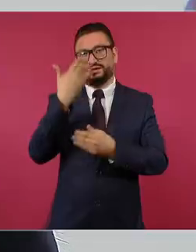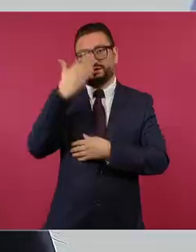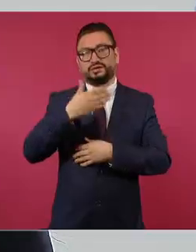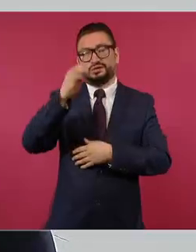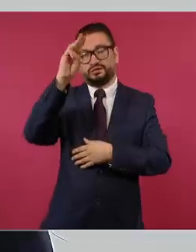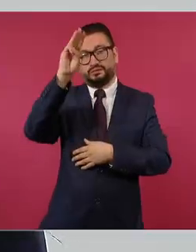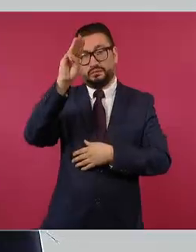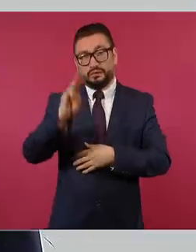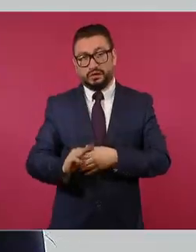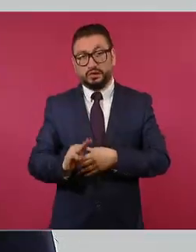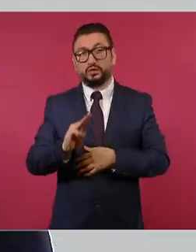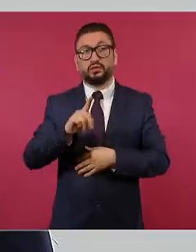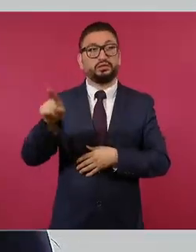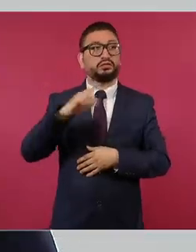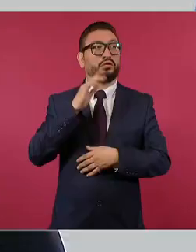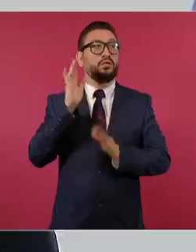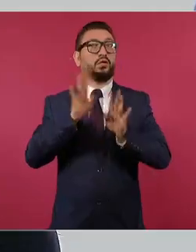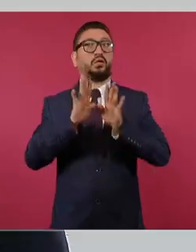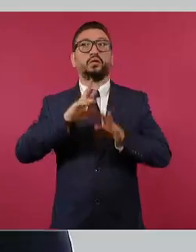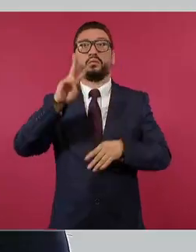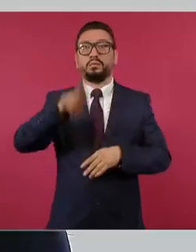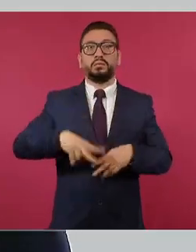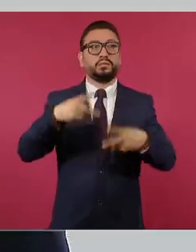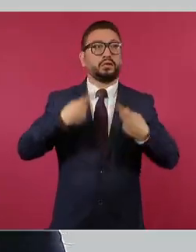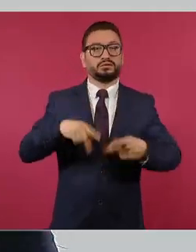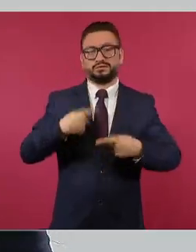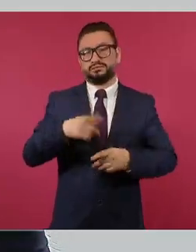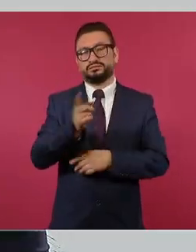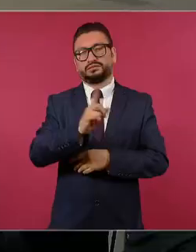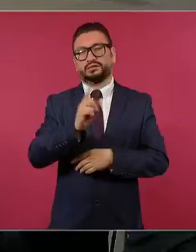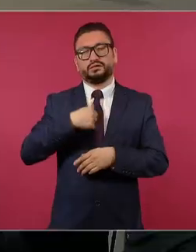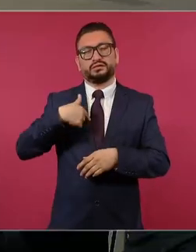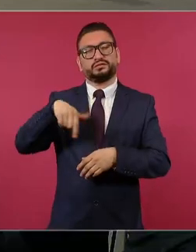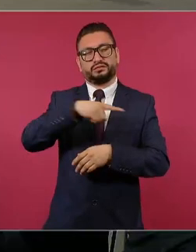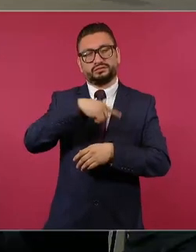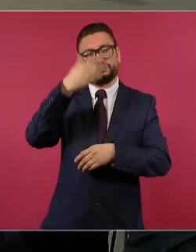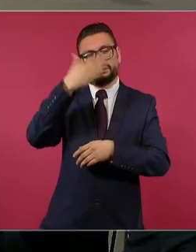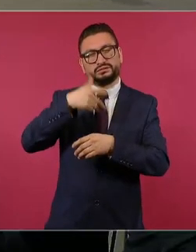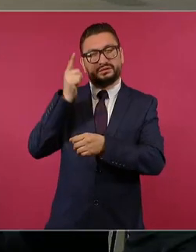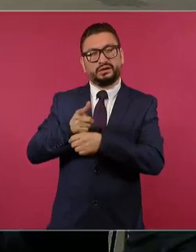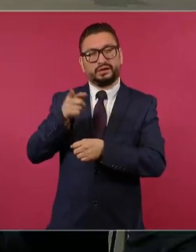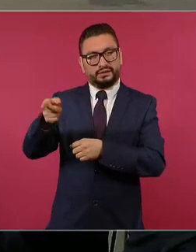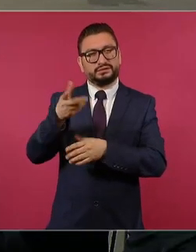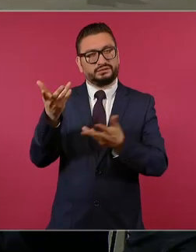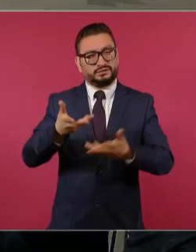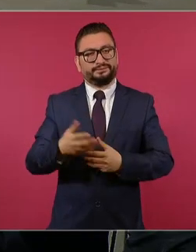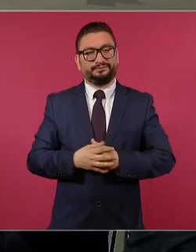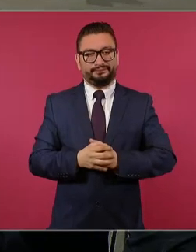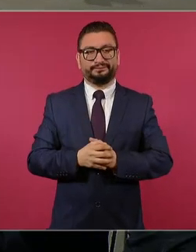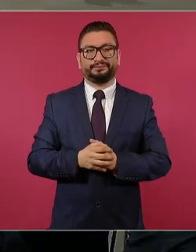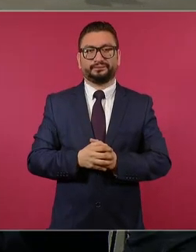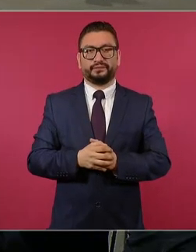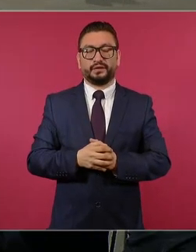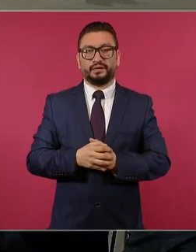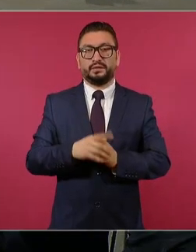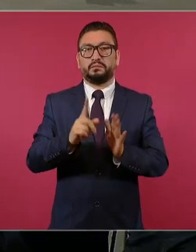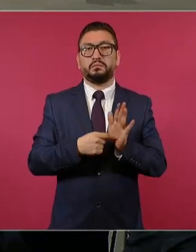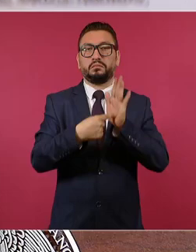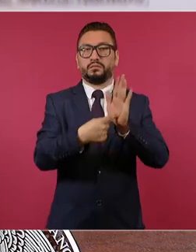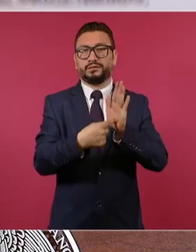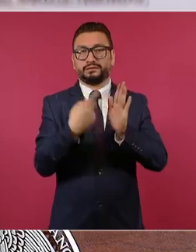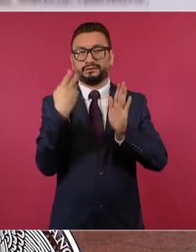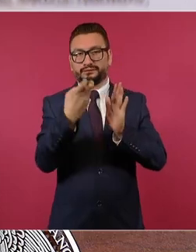hagan de que son personas reales, ya sabemos de dónde vienen también. Y como muestra un